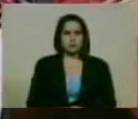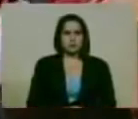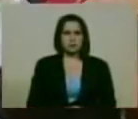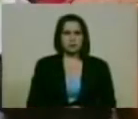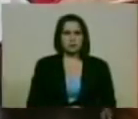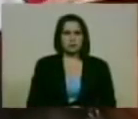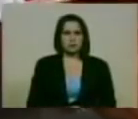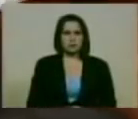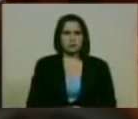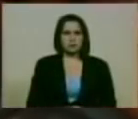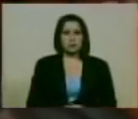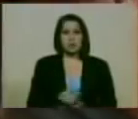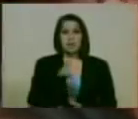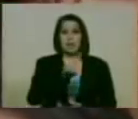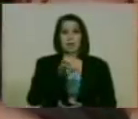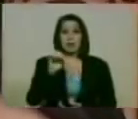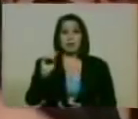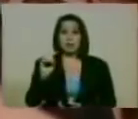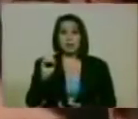el 10 de enero,